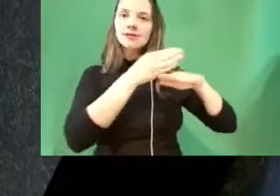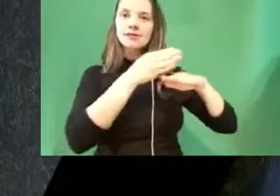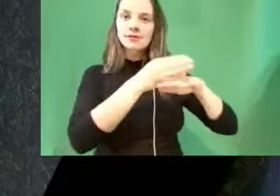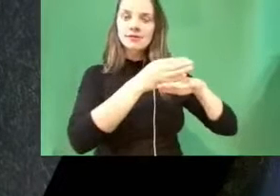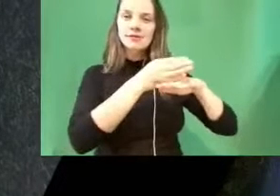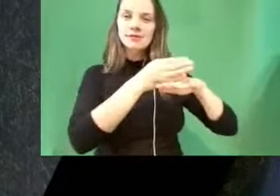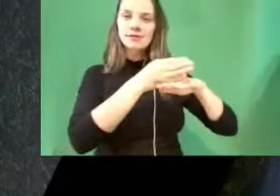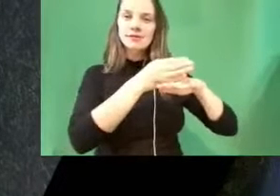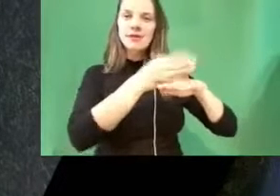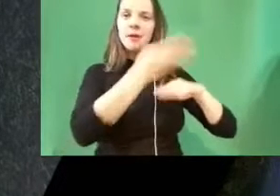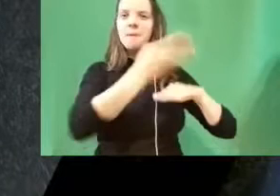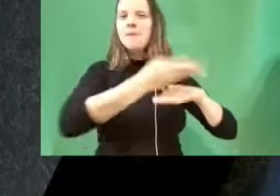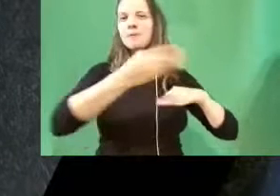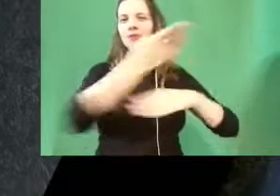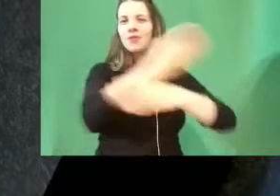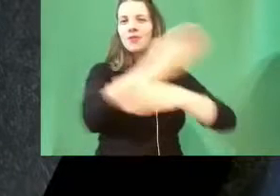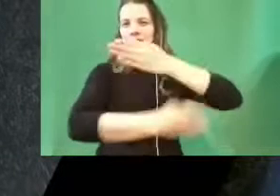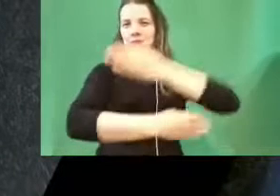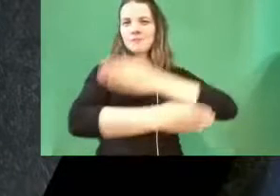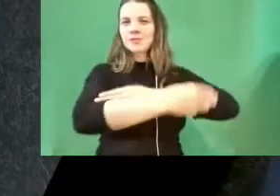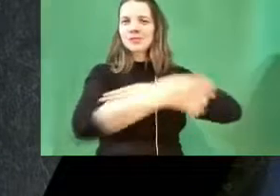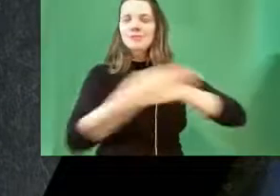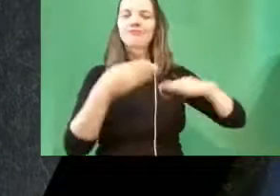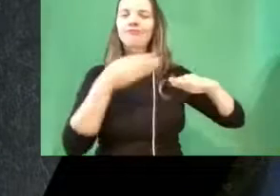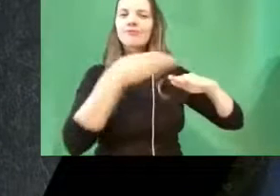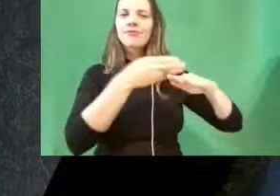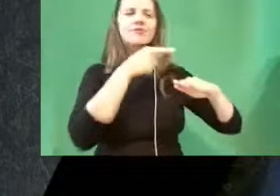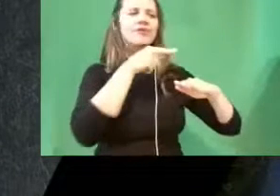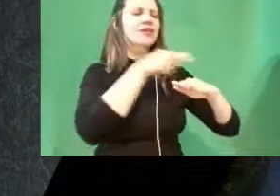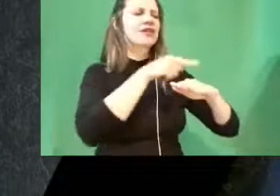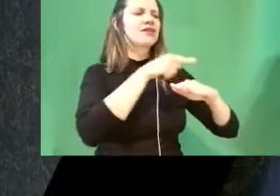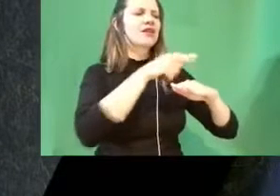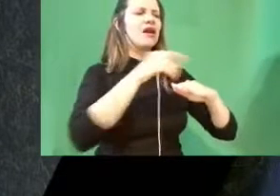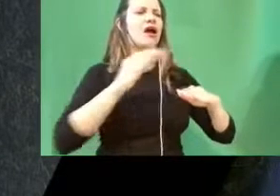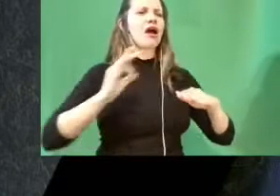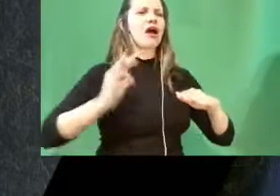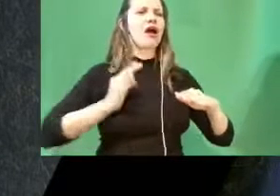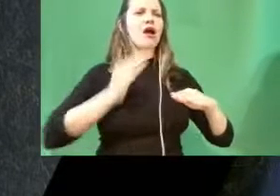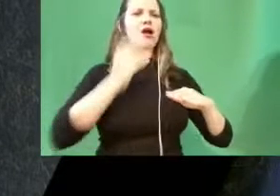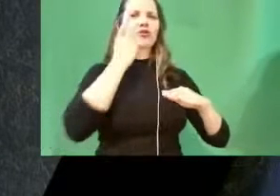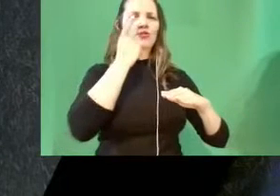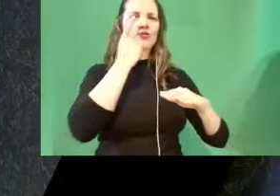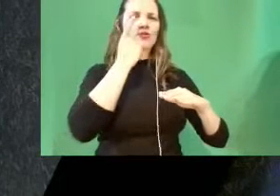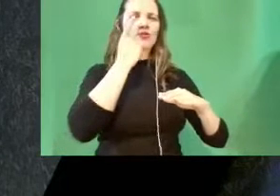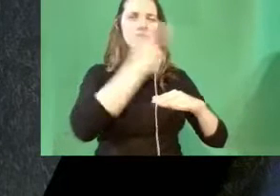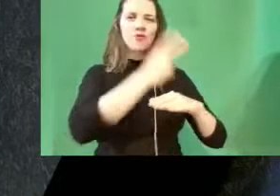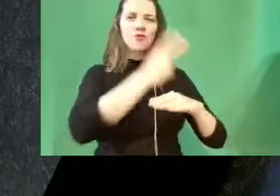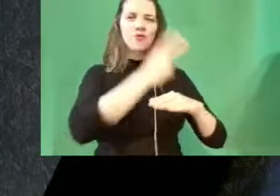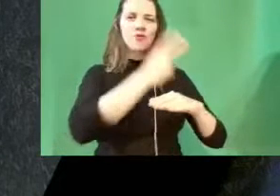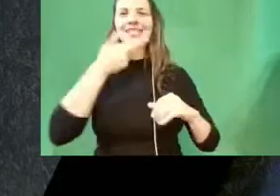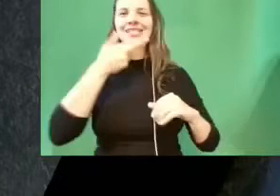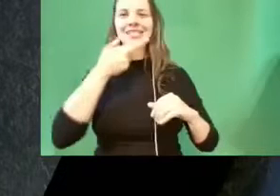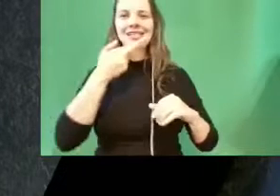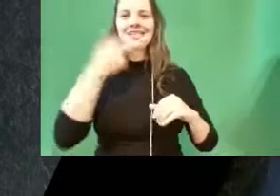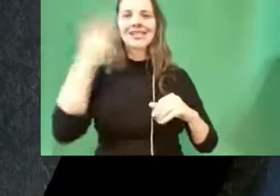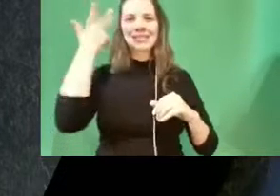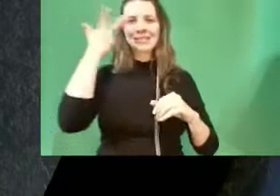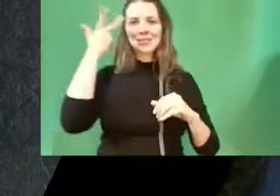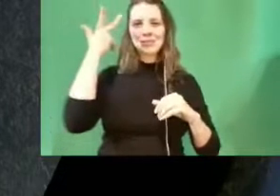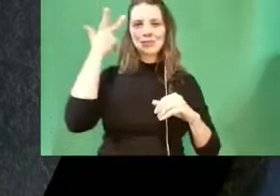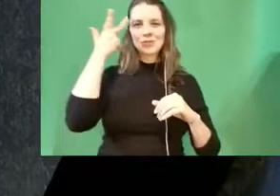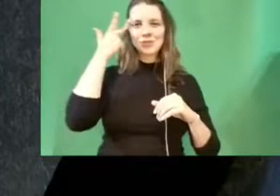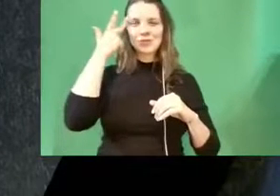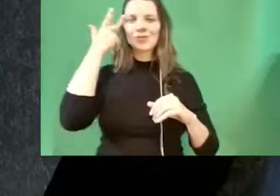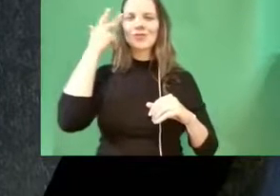Ha sido seleccionada en el 2017, 18 y 21, la primera mujer costarricense medallista de bronce en la categoría